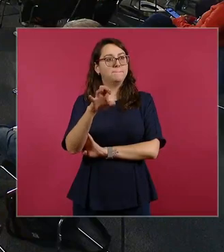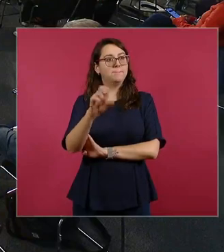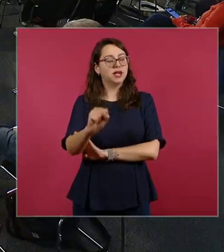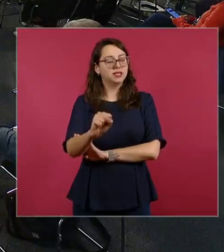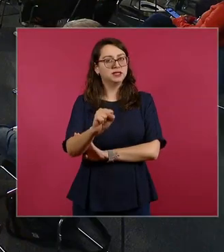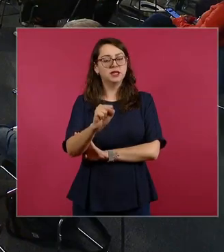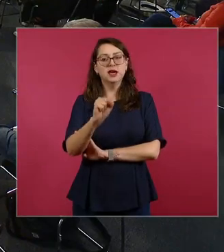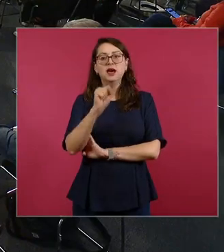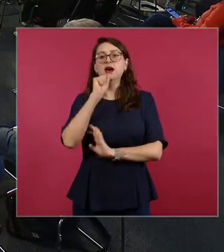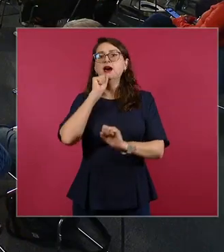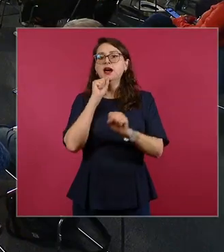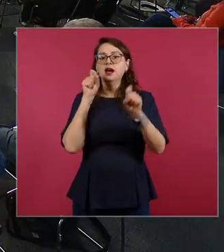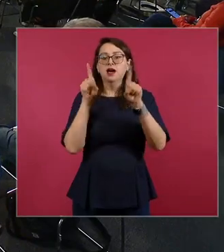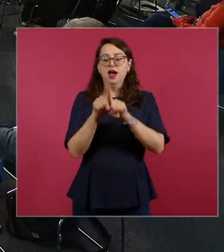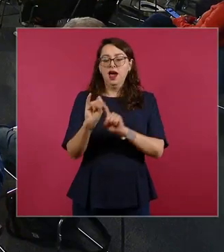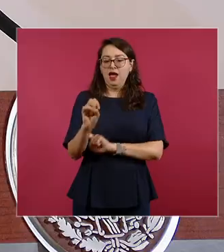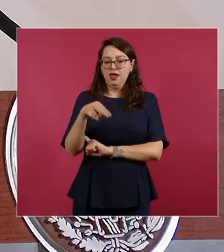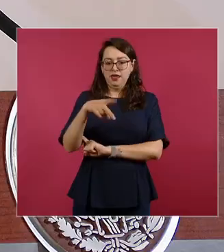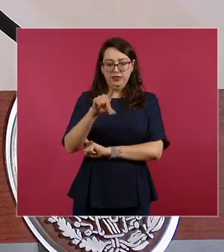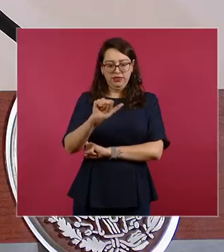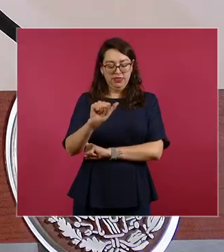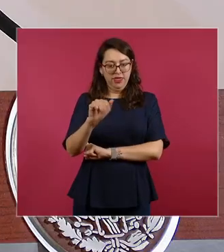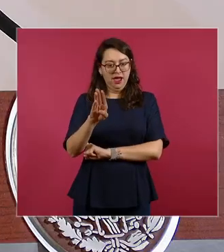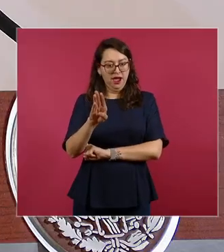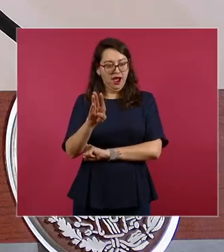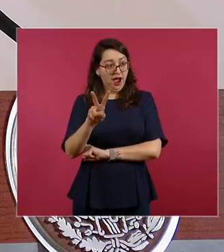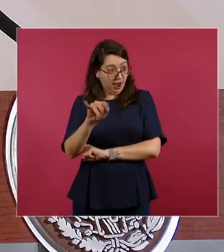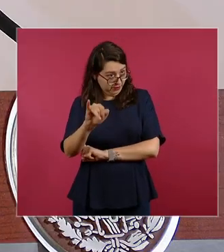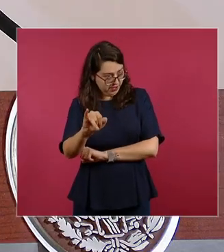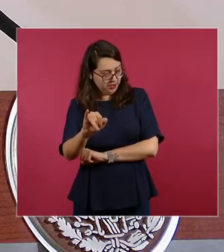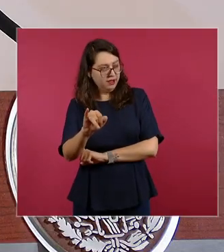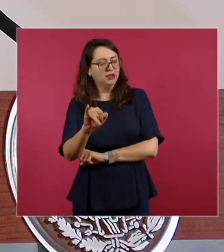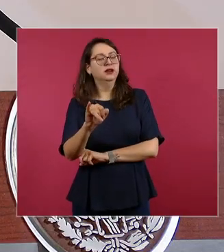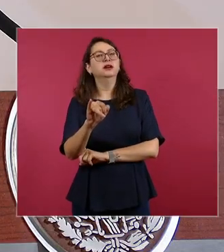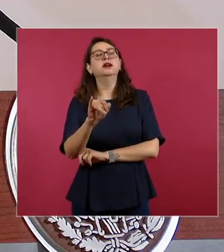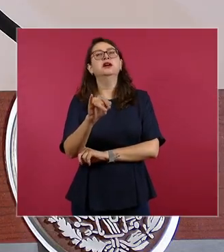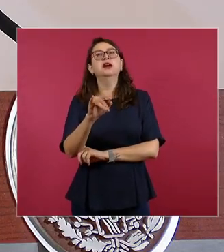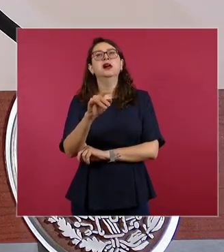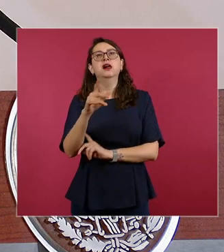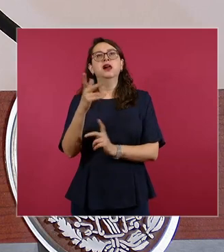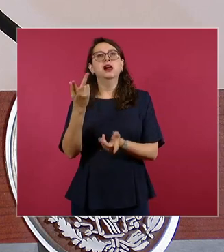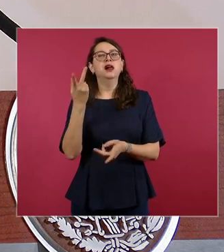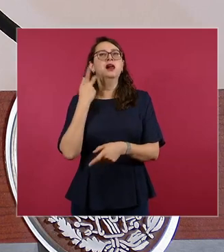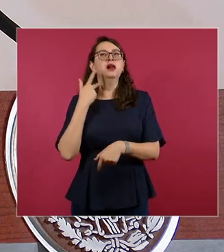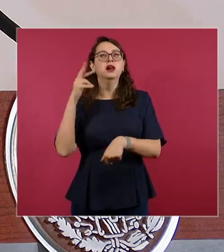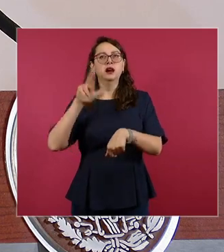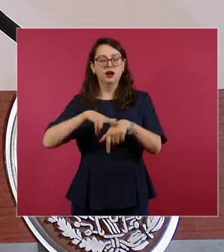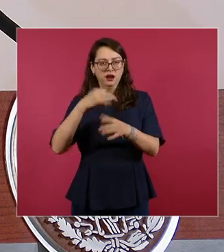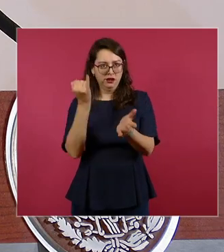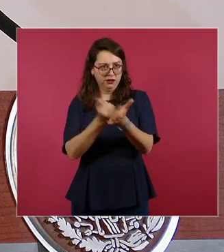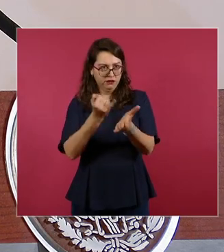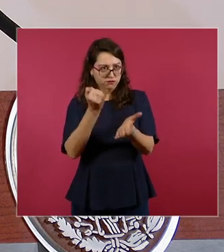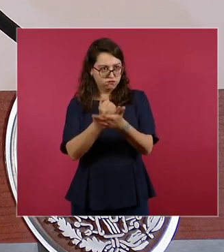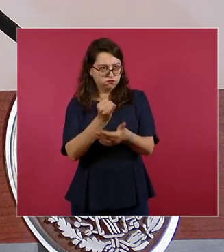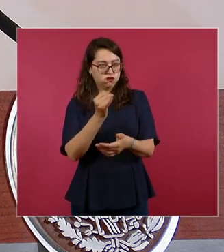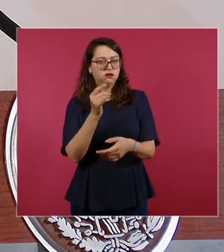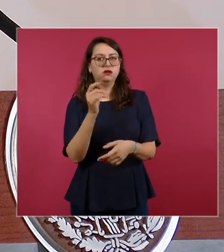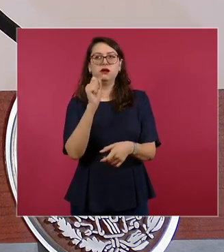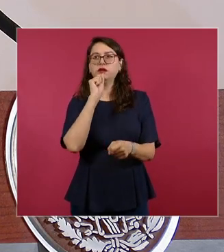participa el IDAVIN participa la Procuraduría Fiscal también